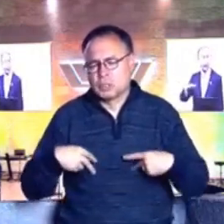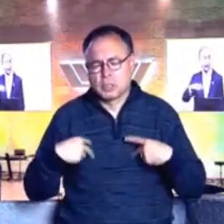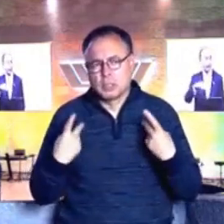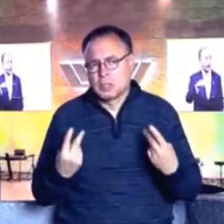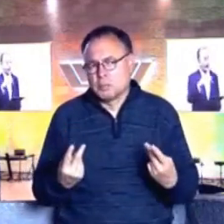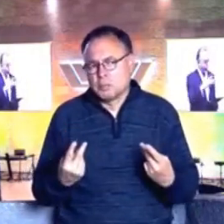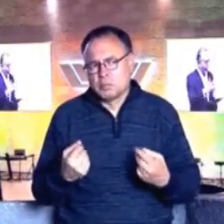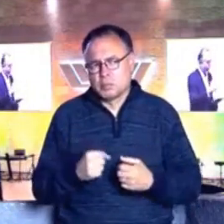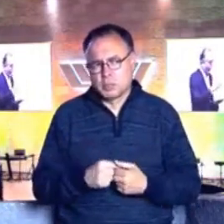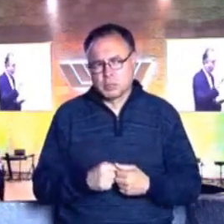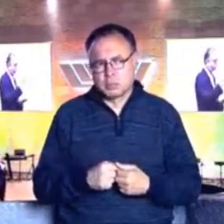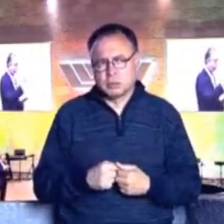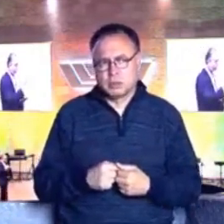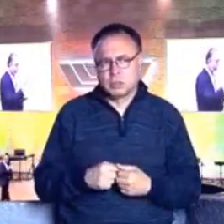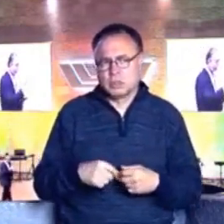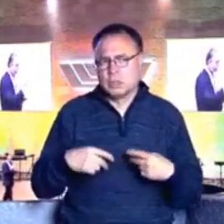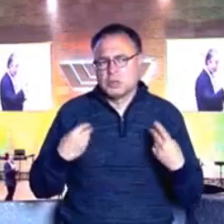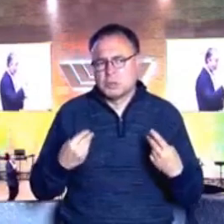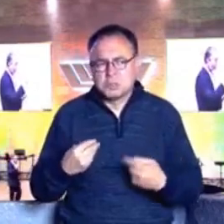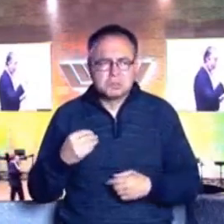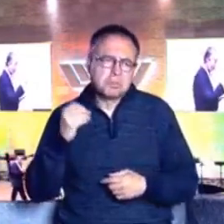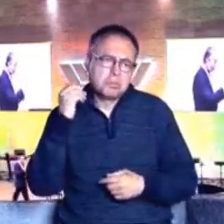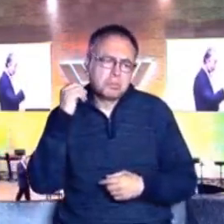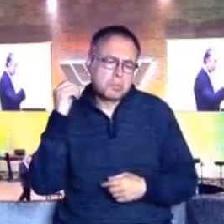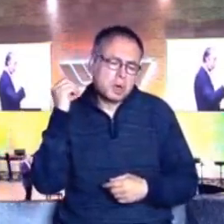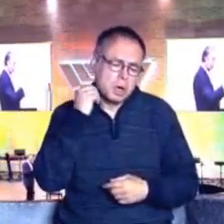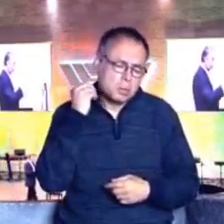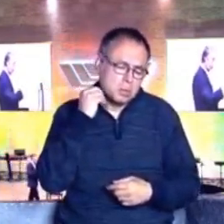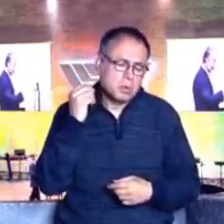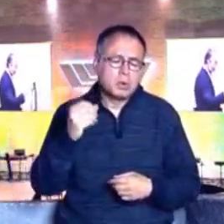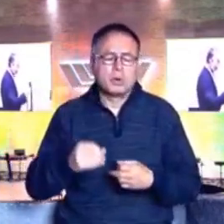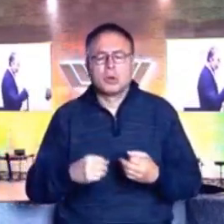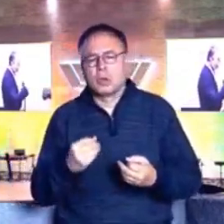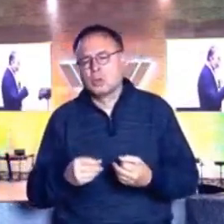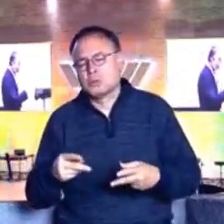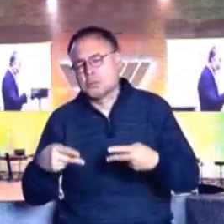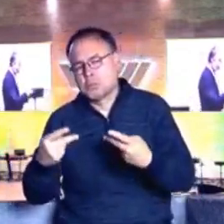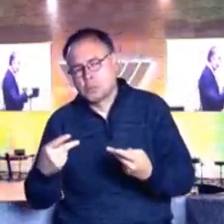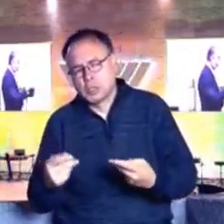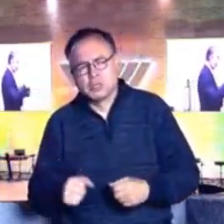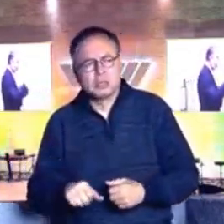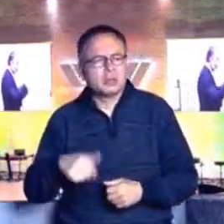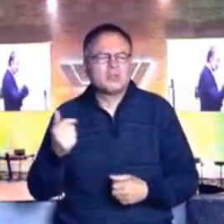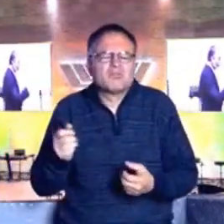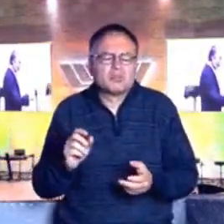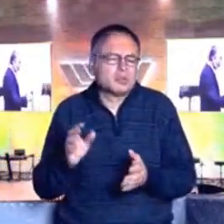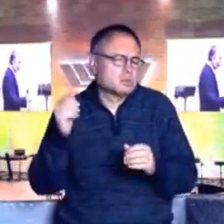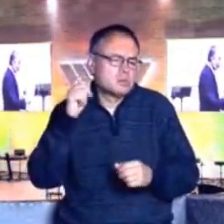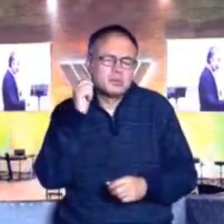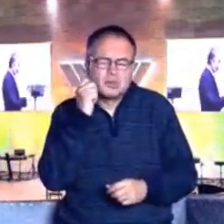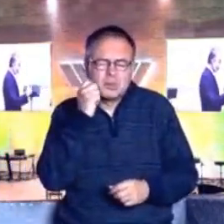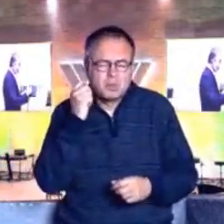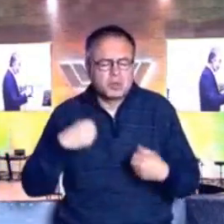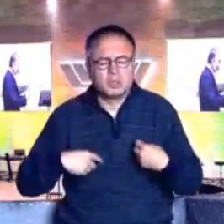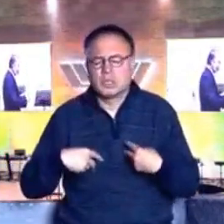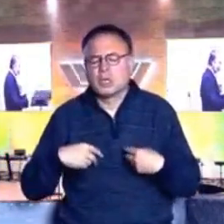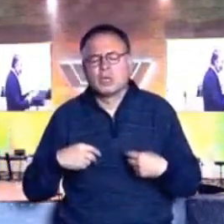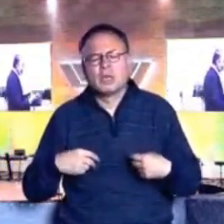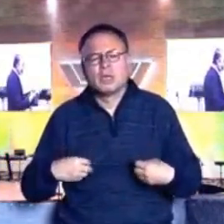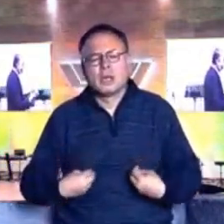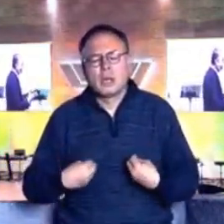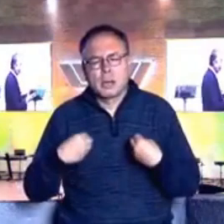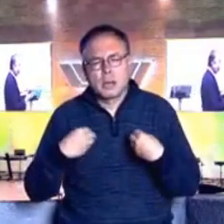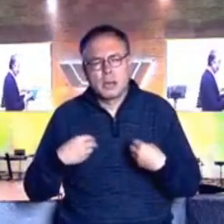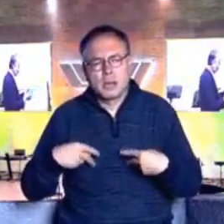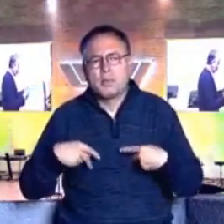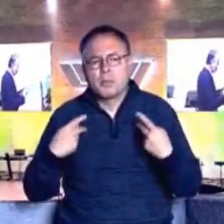puede ser un agente de seguros ese agricultor puede ser un empresario un obrero un albañil no importa qué